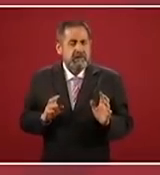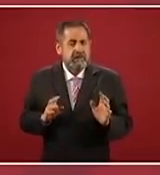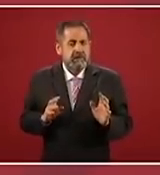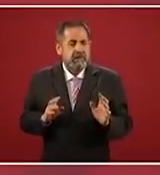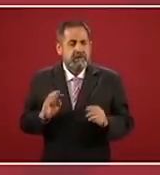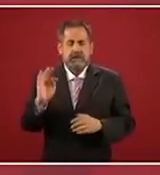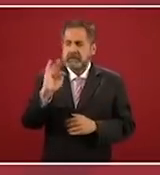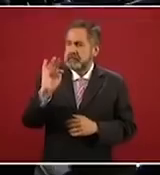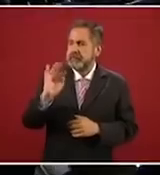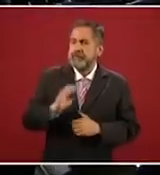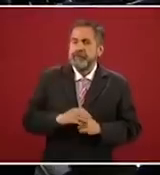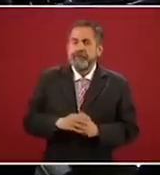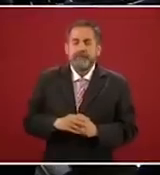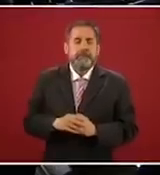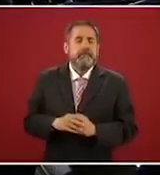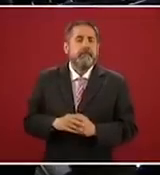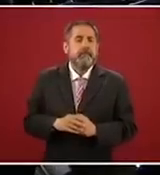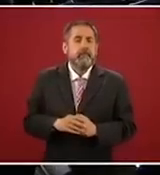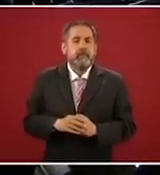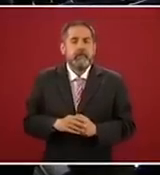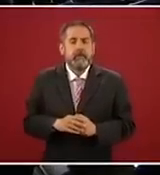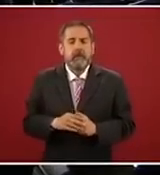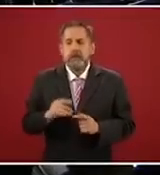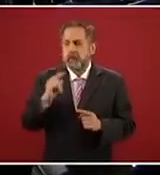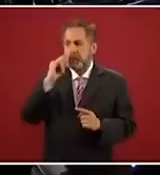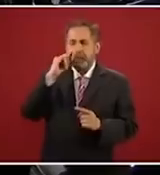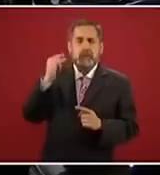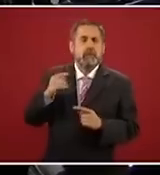hay un agravio